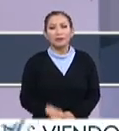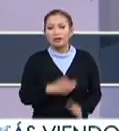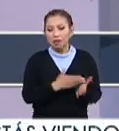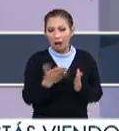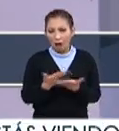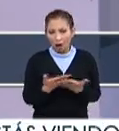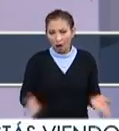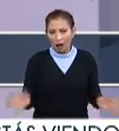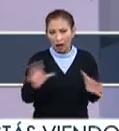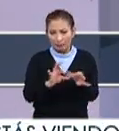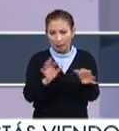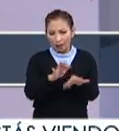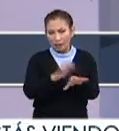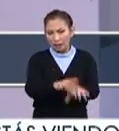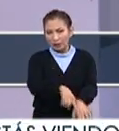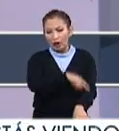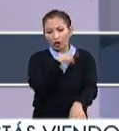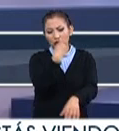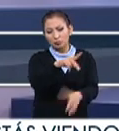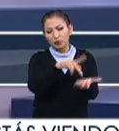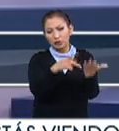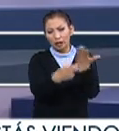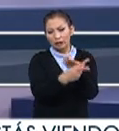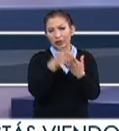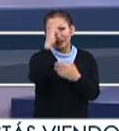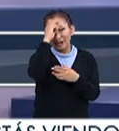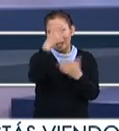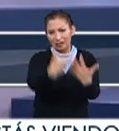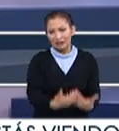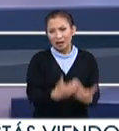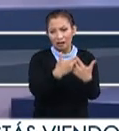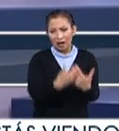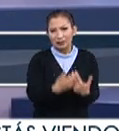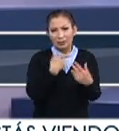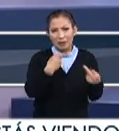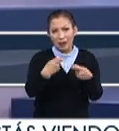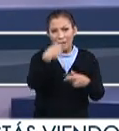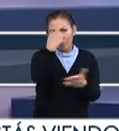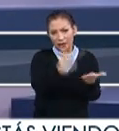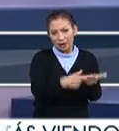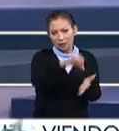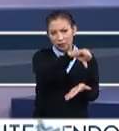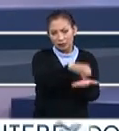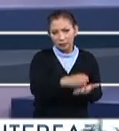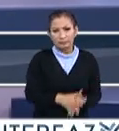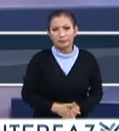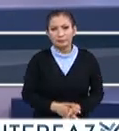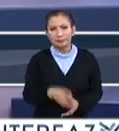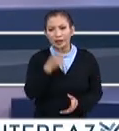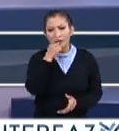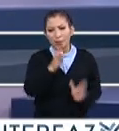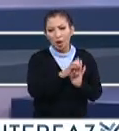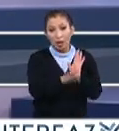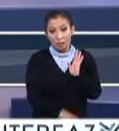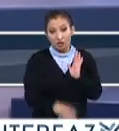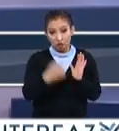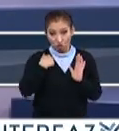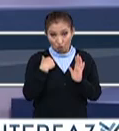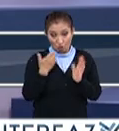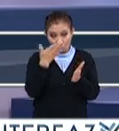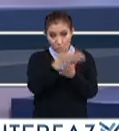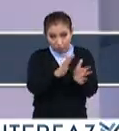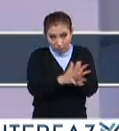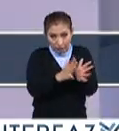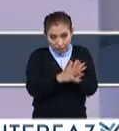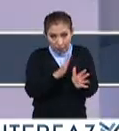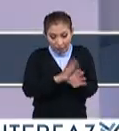Platícanos un poco más de los proyectos específicos de inteligencia artificial que se están desarrollando en este centro. Sí, como te digo, por ejemplo, en el que yo estoy